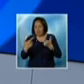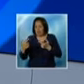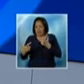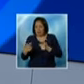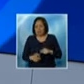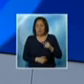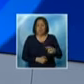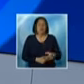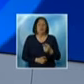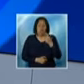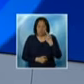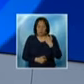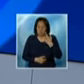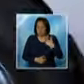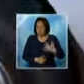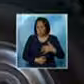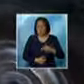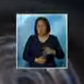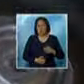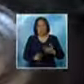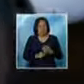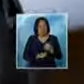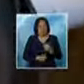donde un joven resultó herido. Vamos a verlo.